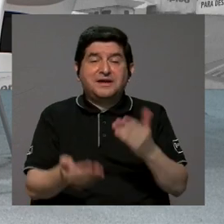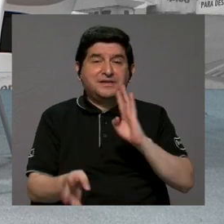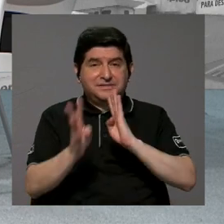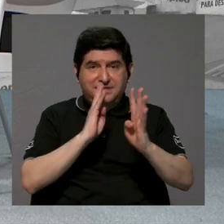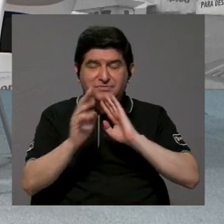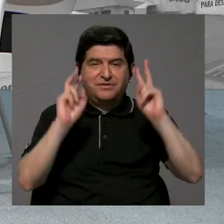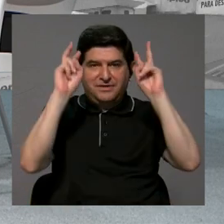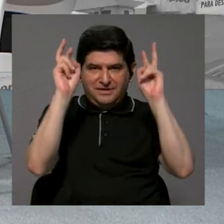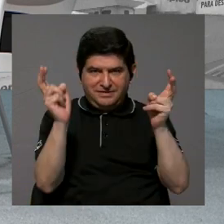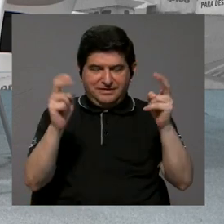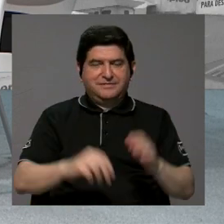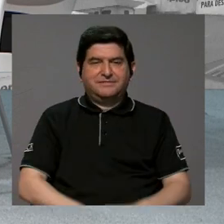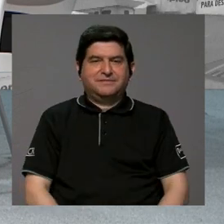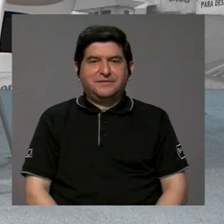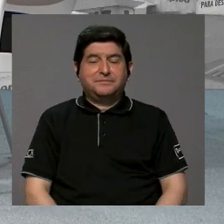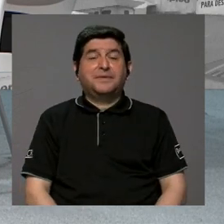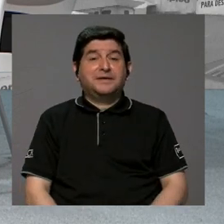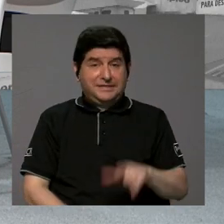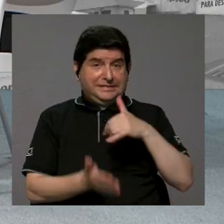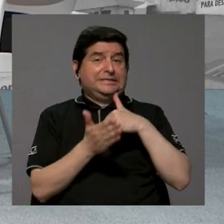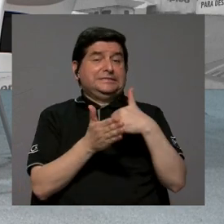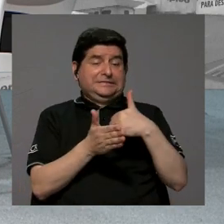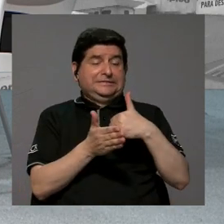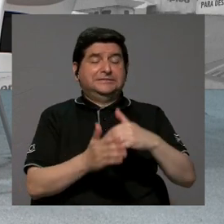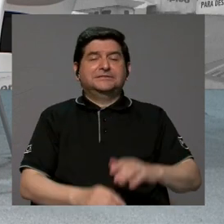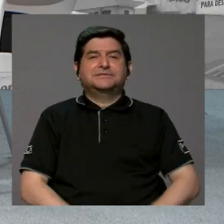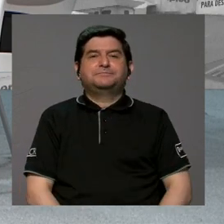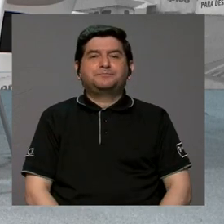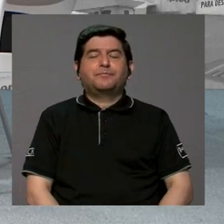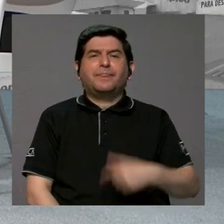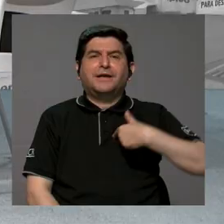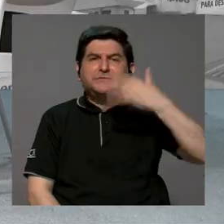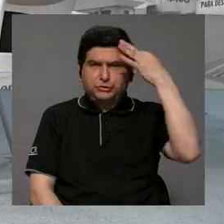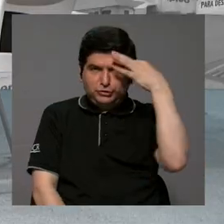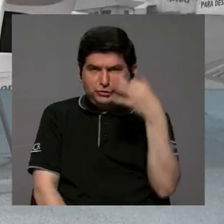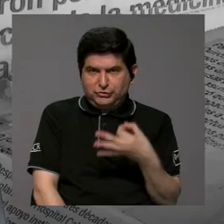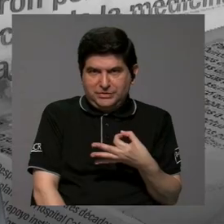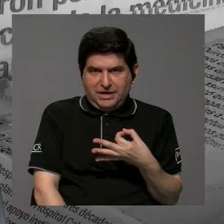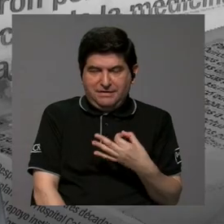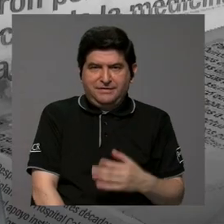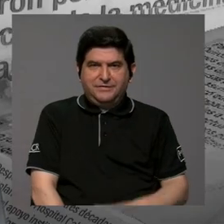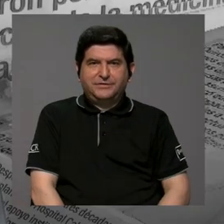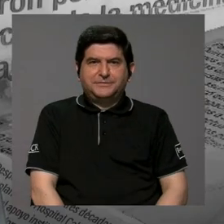tocado sobre este tema, que realmente es muy delicado. Sí, bueno, yo creo que